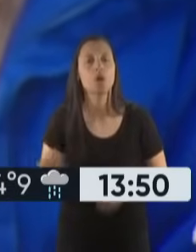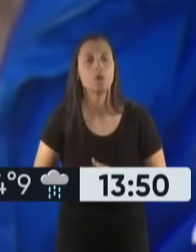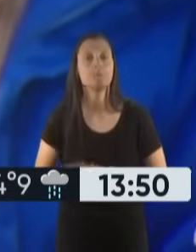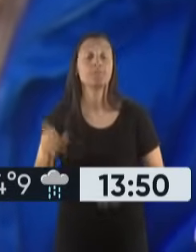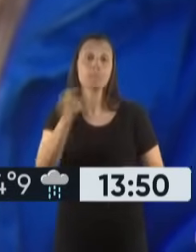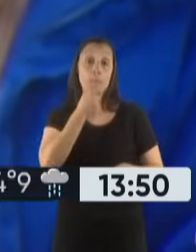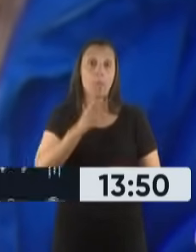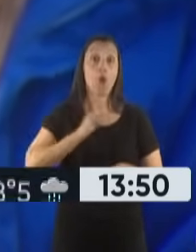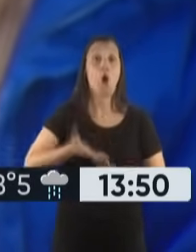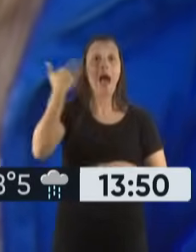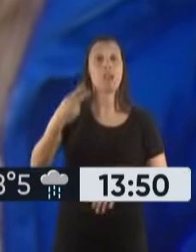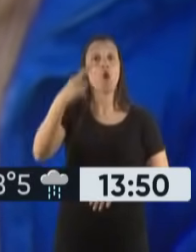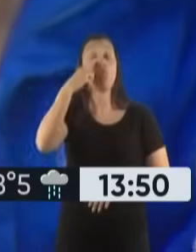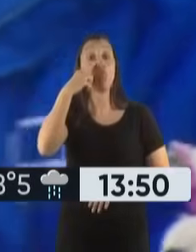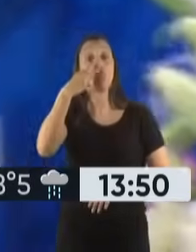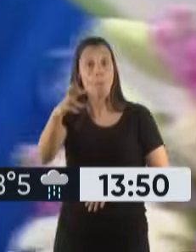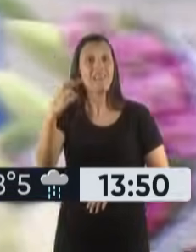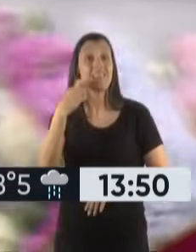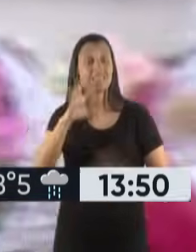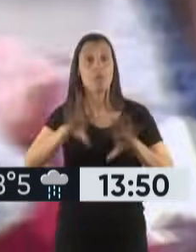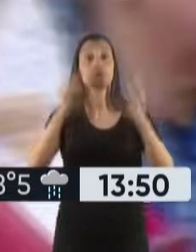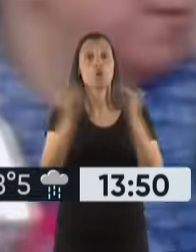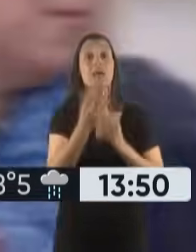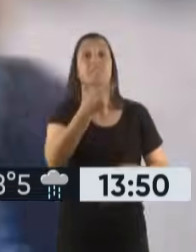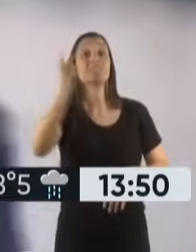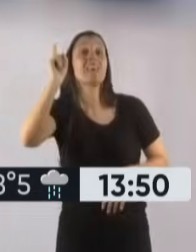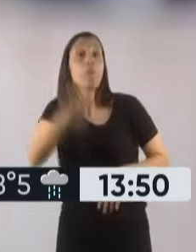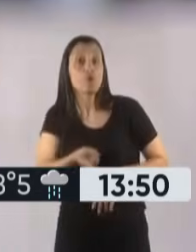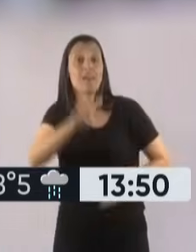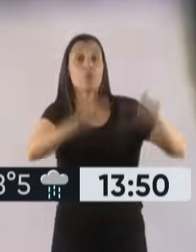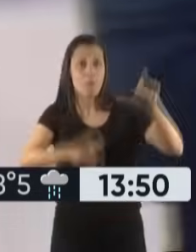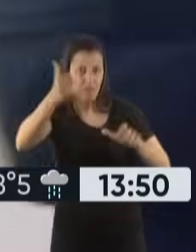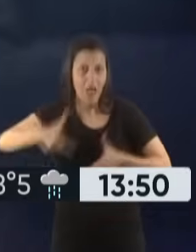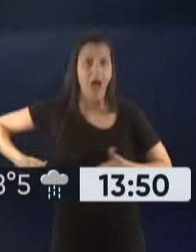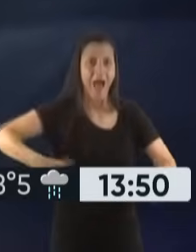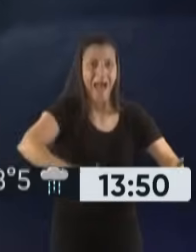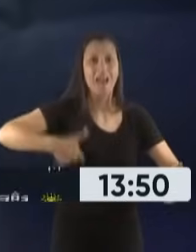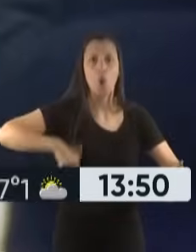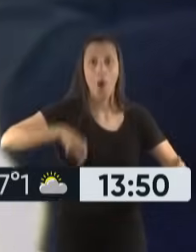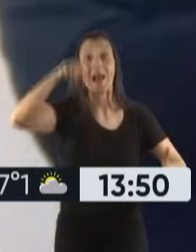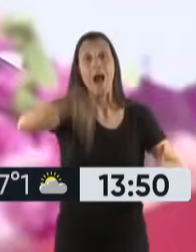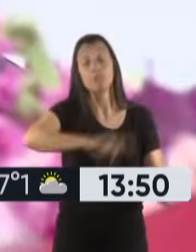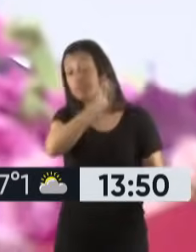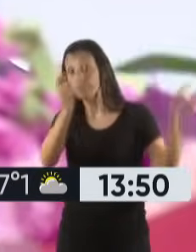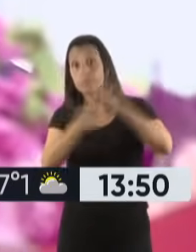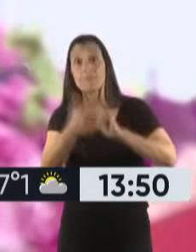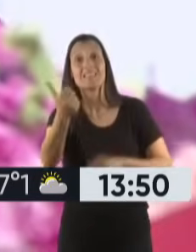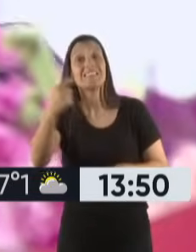En el año 2019, el 56% de los argentinos tenían cloacas. Hoy,